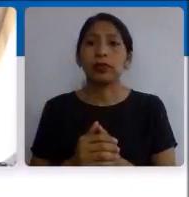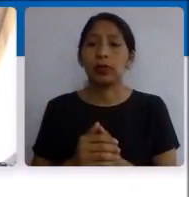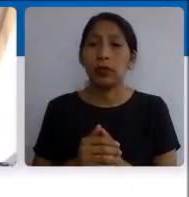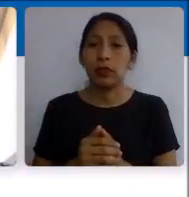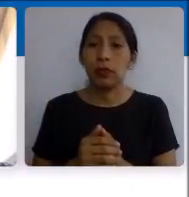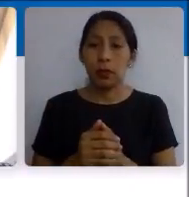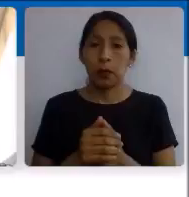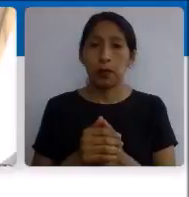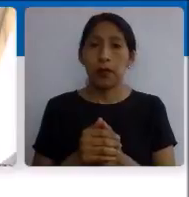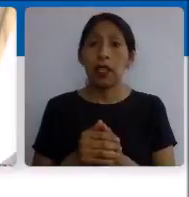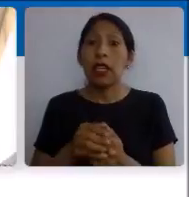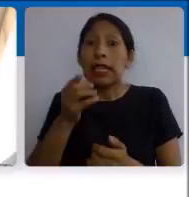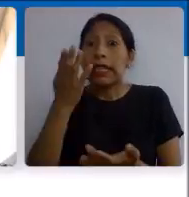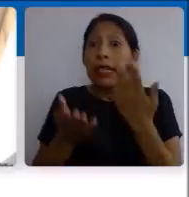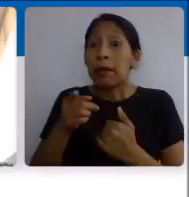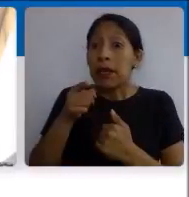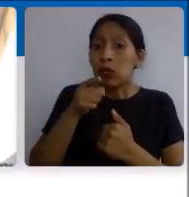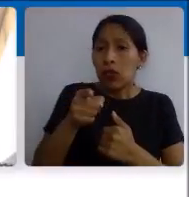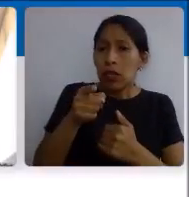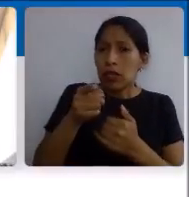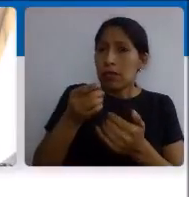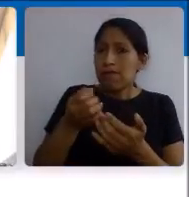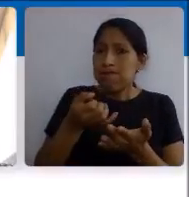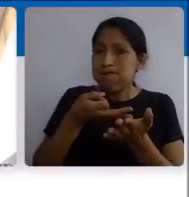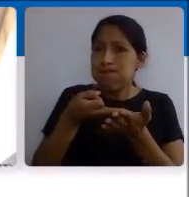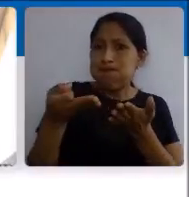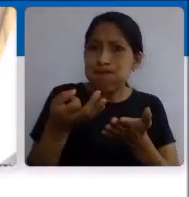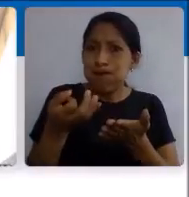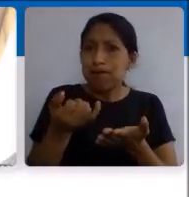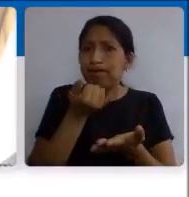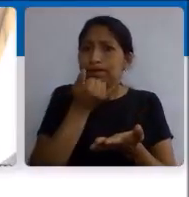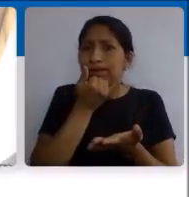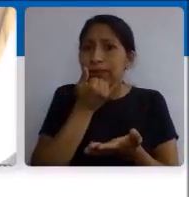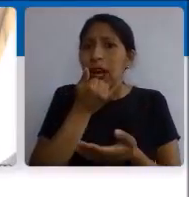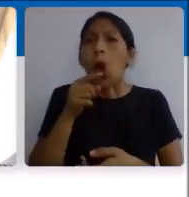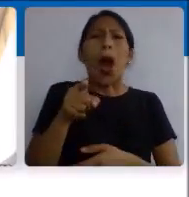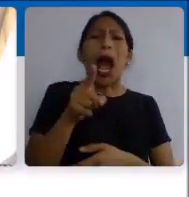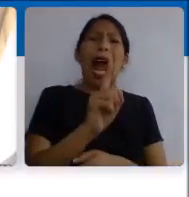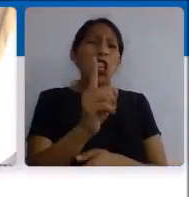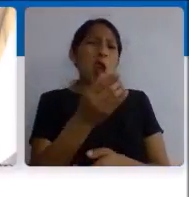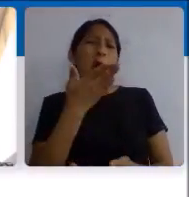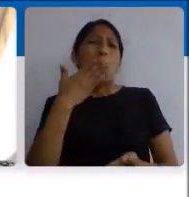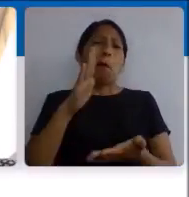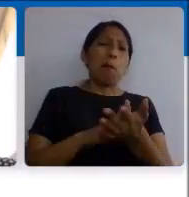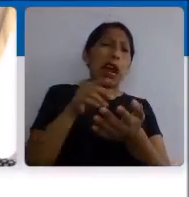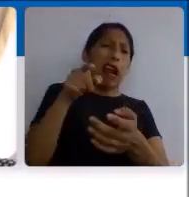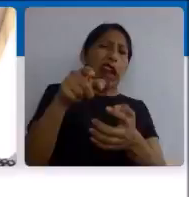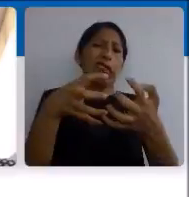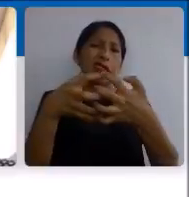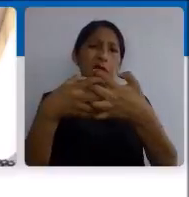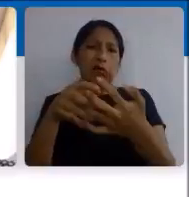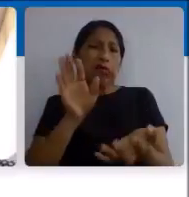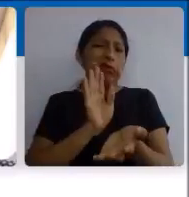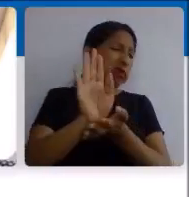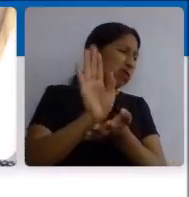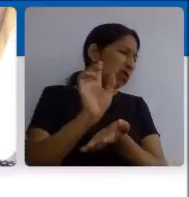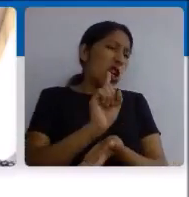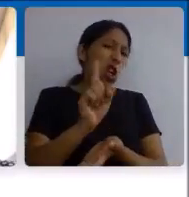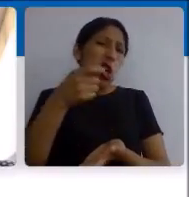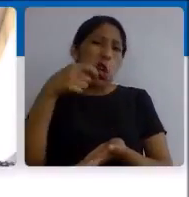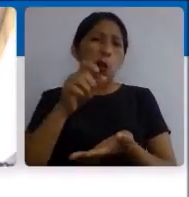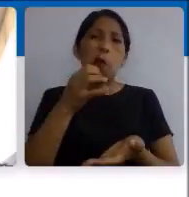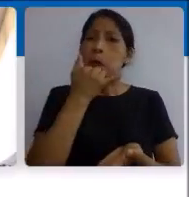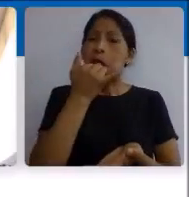Basta que le falles una vez para que ya no te vuelvan a contratar, ¿no? Así de simple. Posiblemente acá